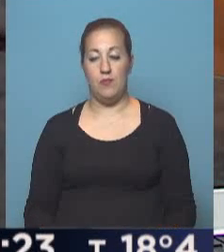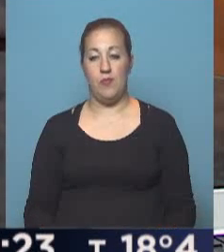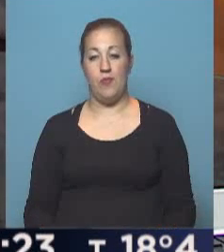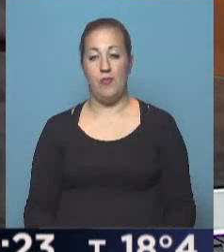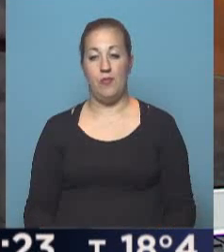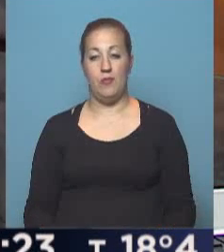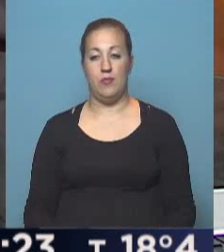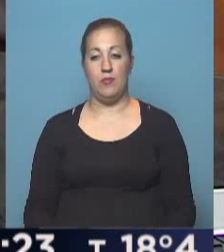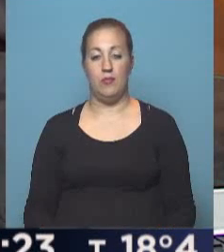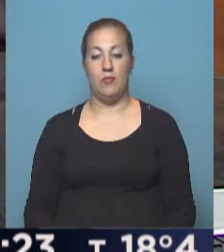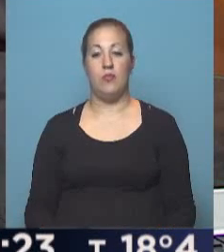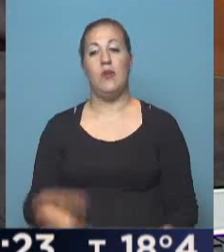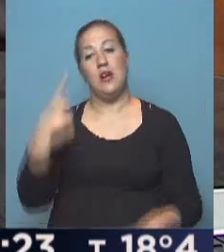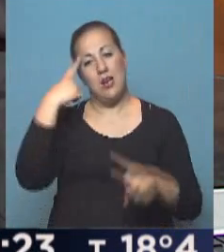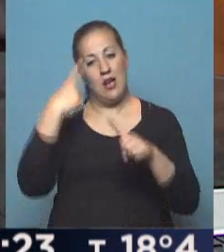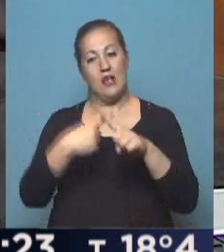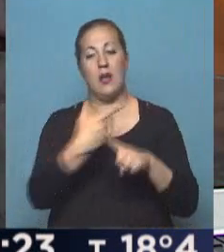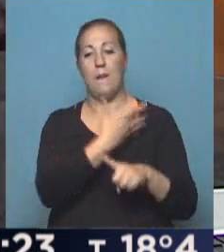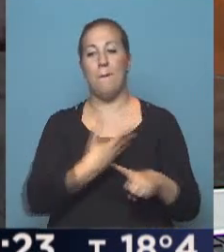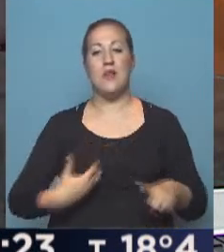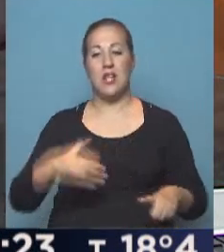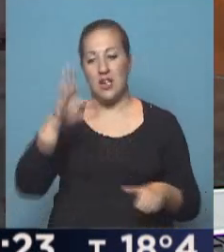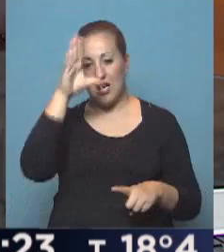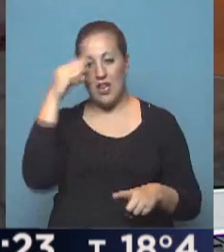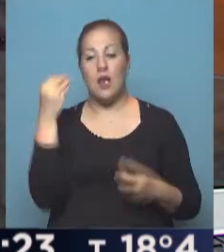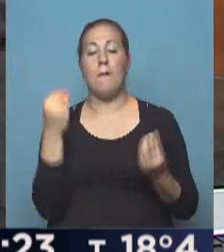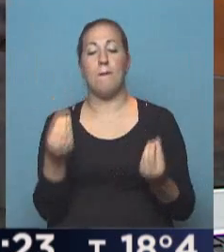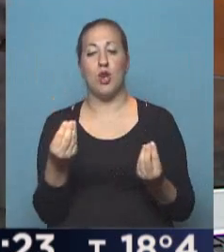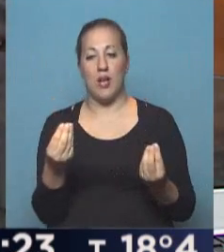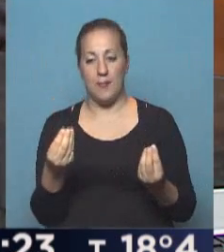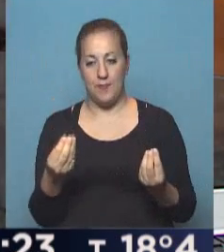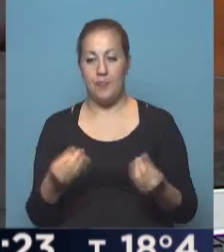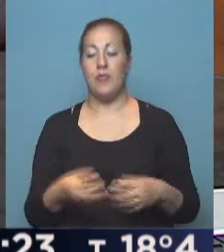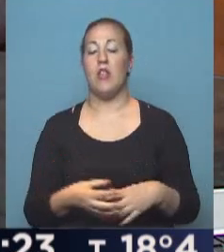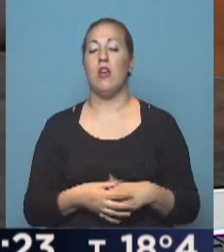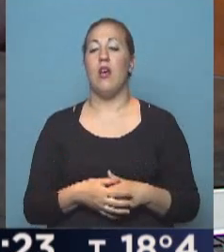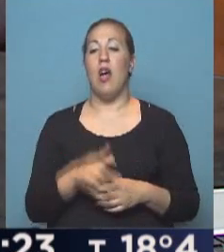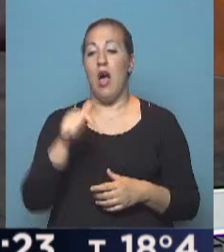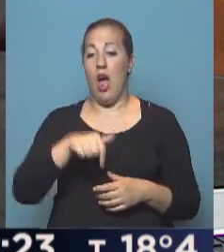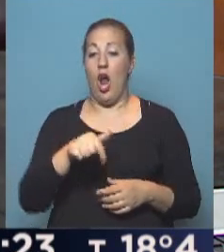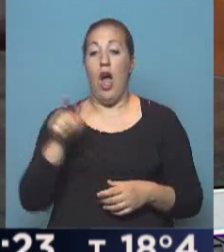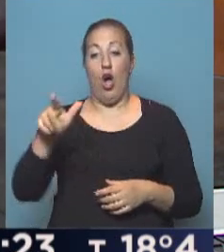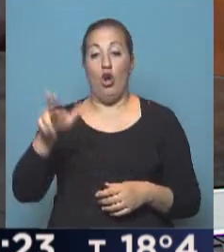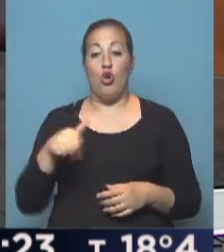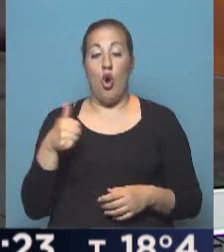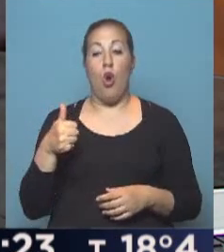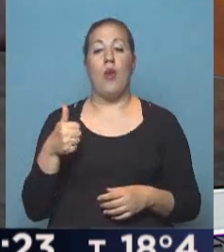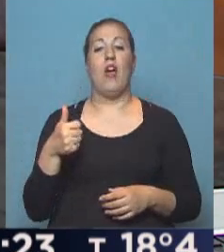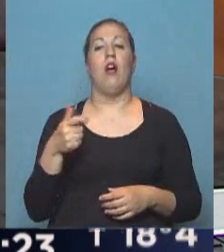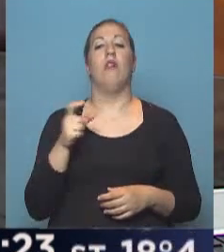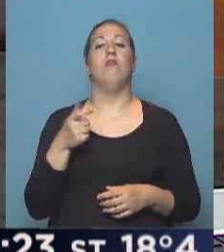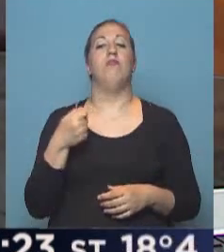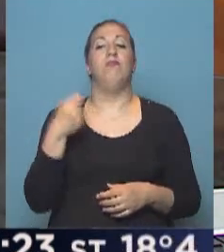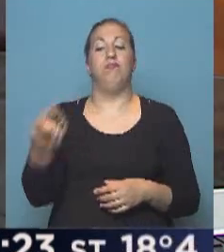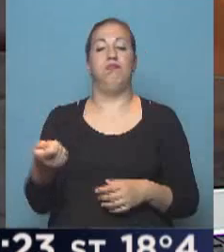hablando de la ex presidenta cristina fernández de kirchner porque porque actualmente se está cobrando una asignación que tiene